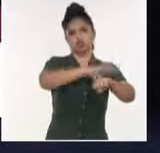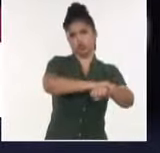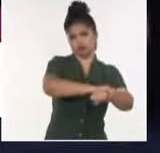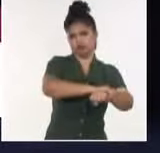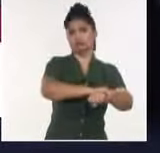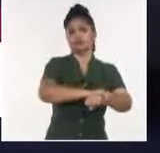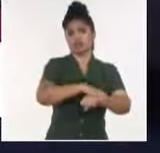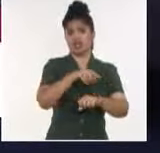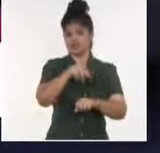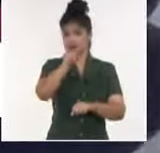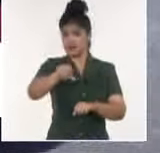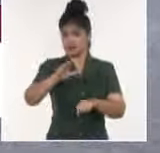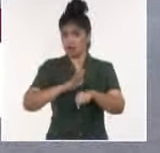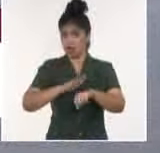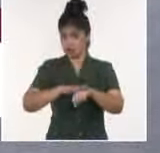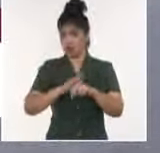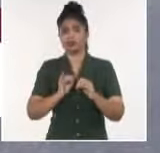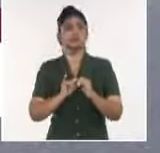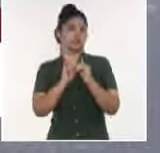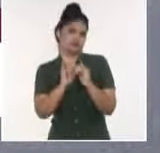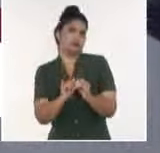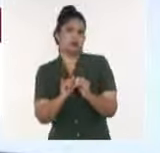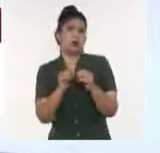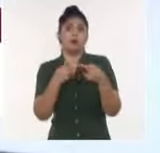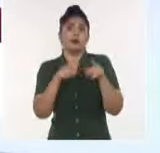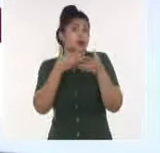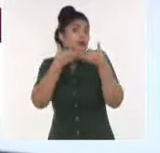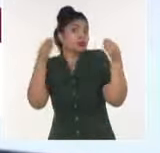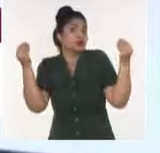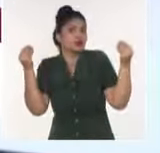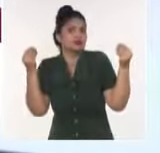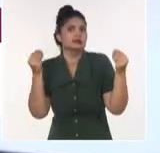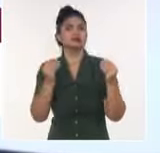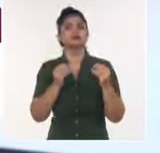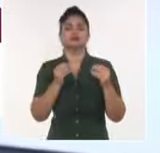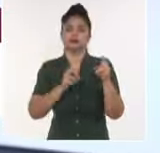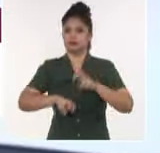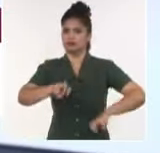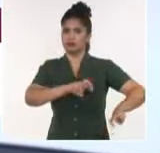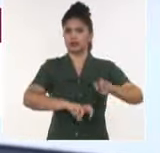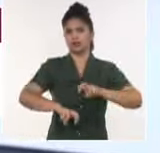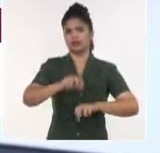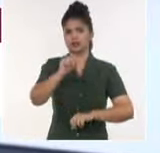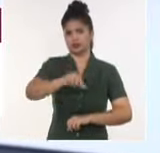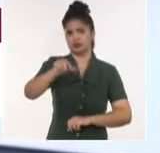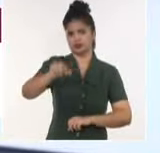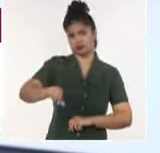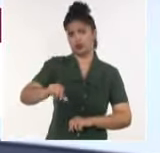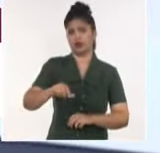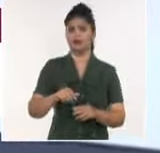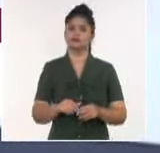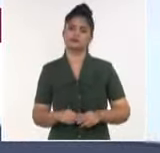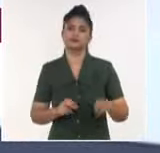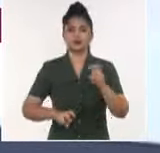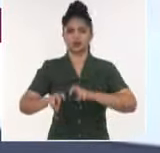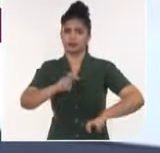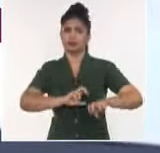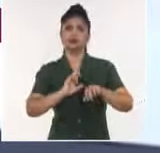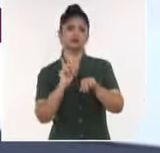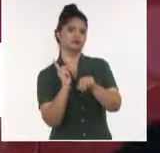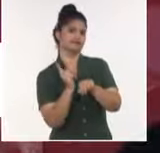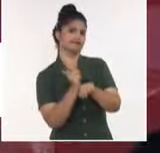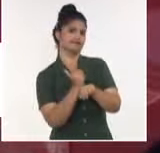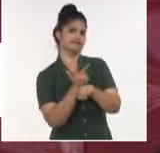de simpatizantes. A pesar de que el foco se centró en Puigdemont y de que hubo retrasos en la investidura, el socialista Salvador